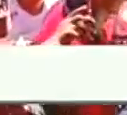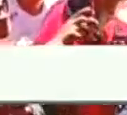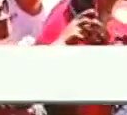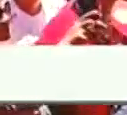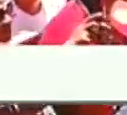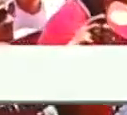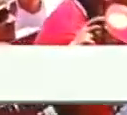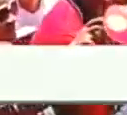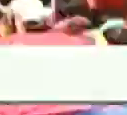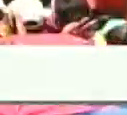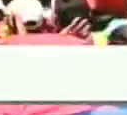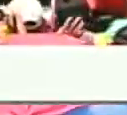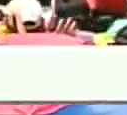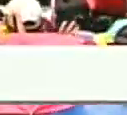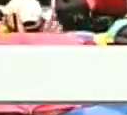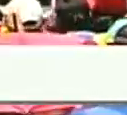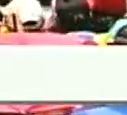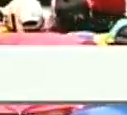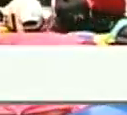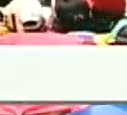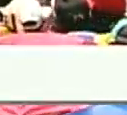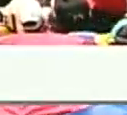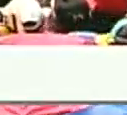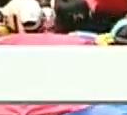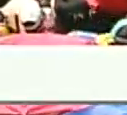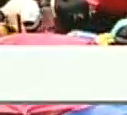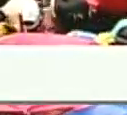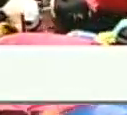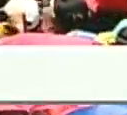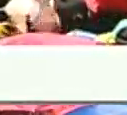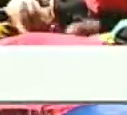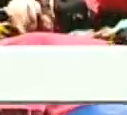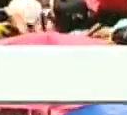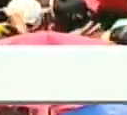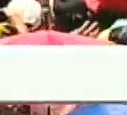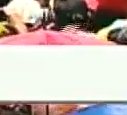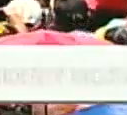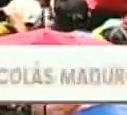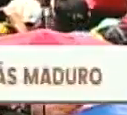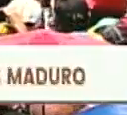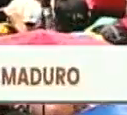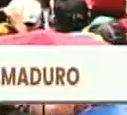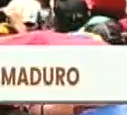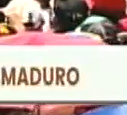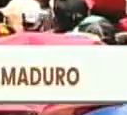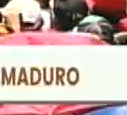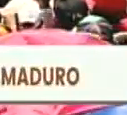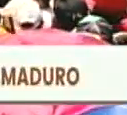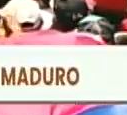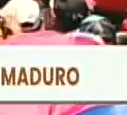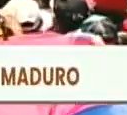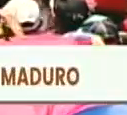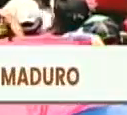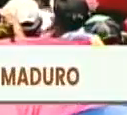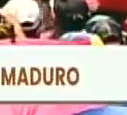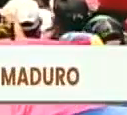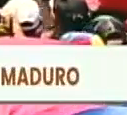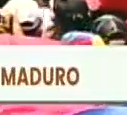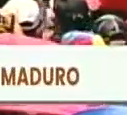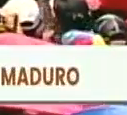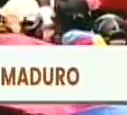eso para nosotros? ¿Qué es eso para los chavistas? Yo debía una visita, debo